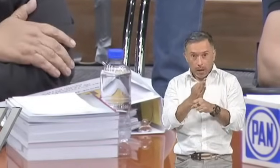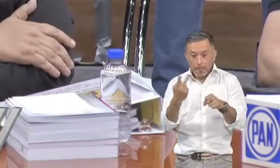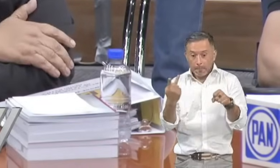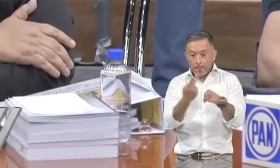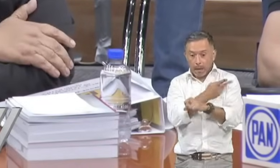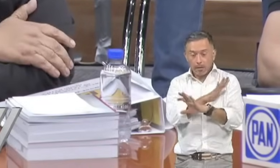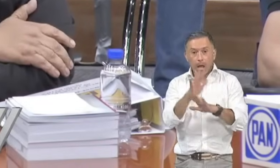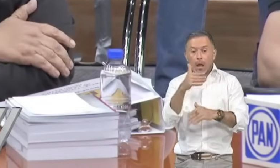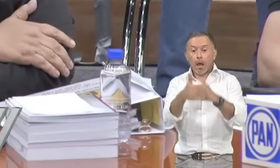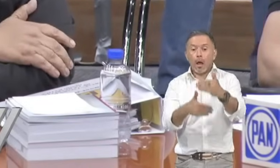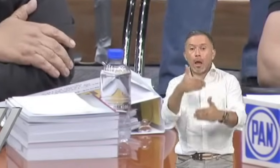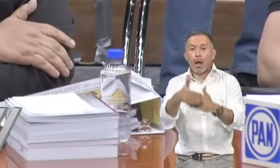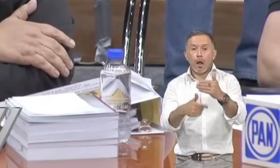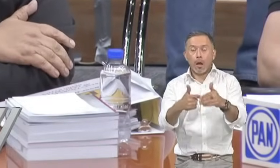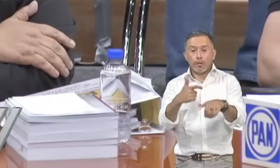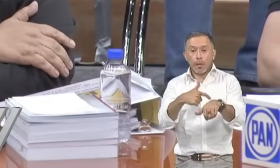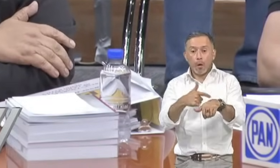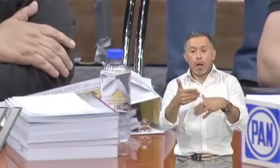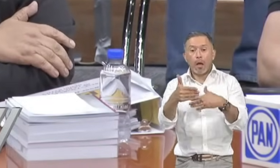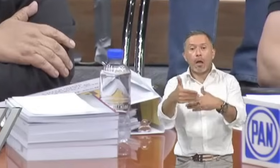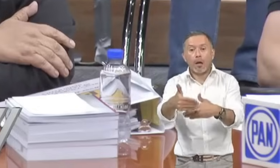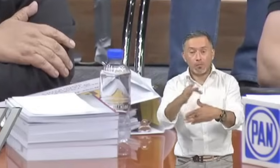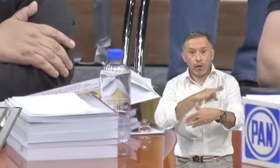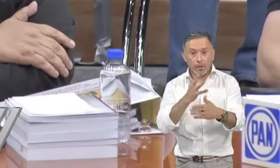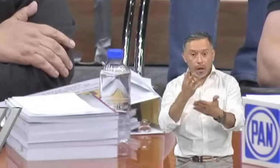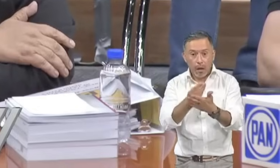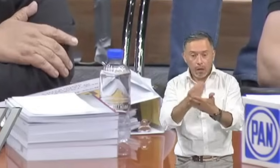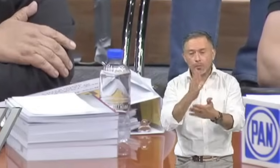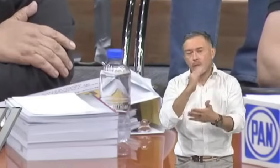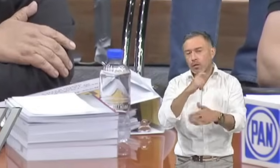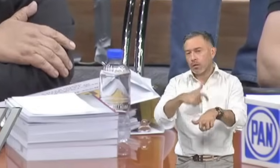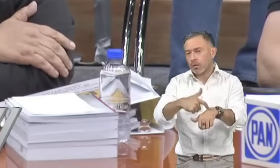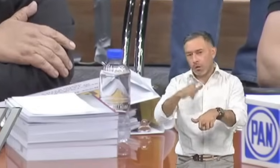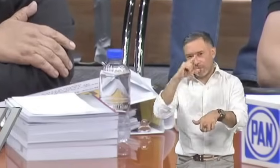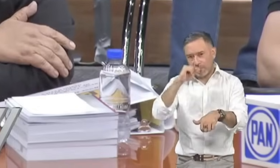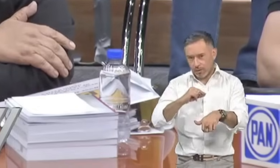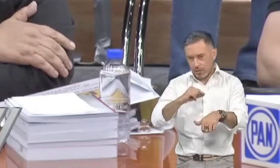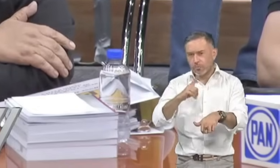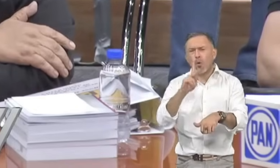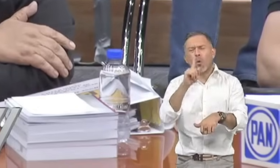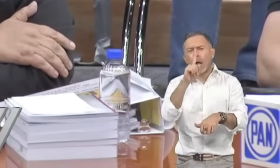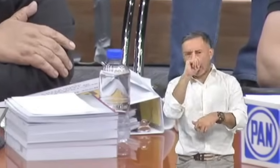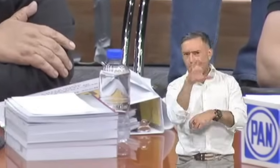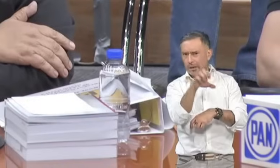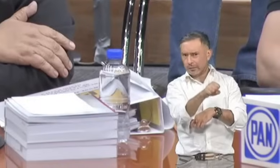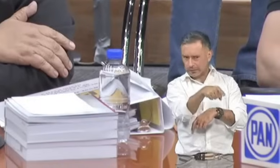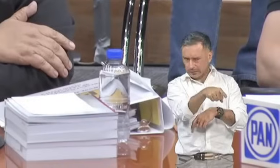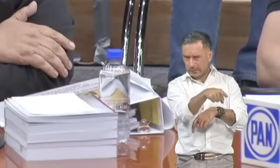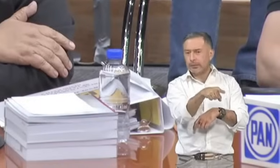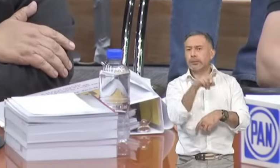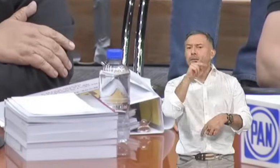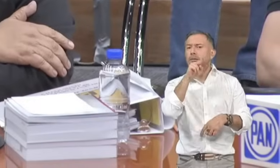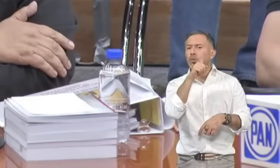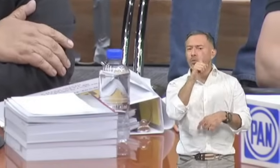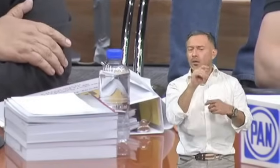alturas de la elección, pero hay una preocupación que yo creo que debe de rescatarse, porque